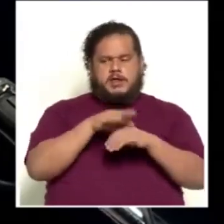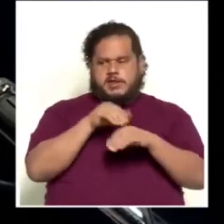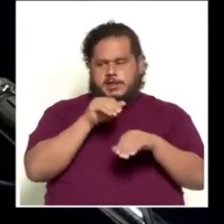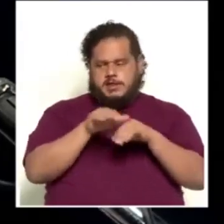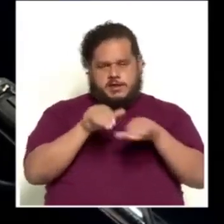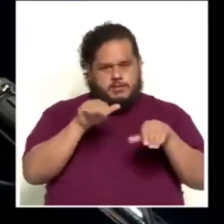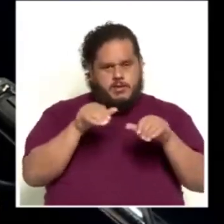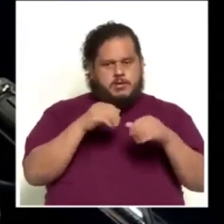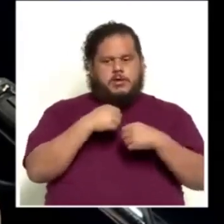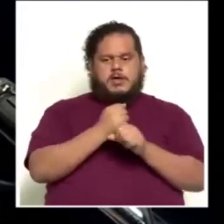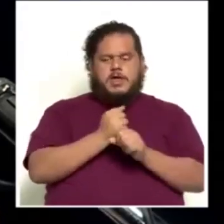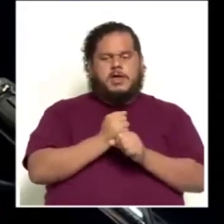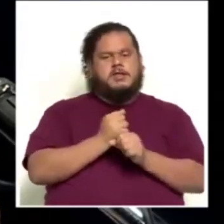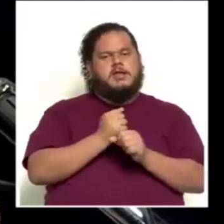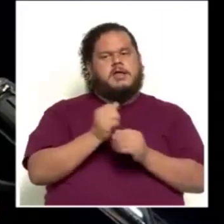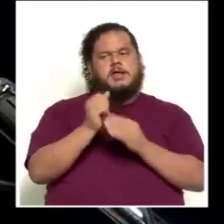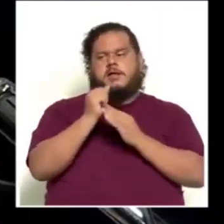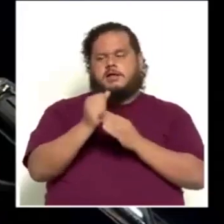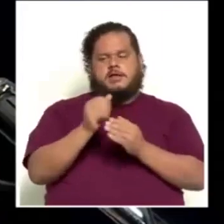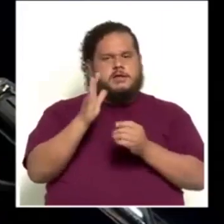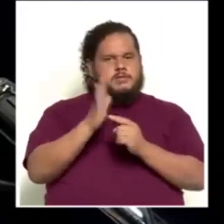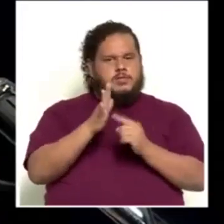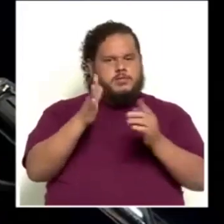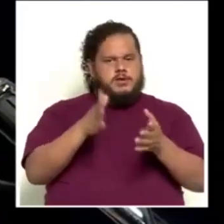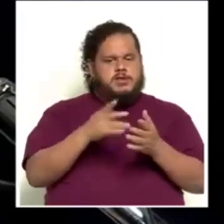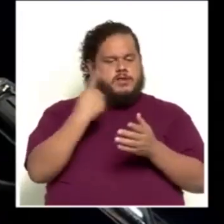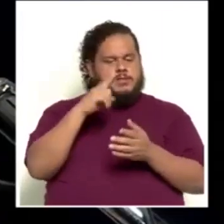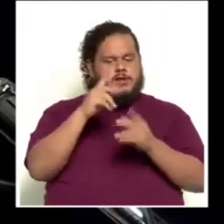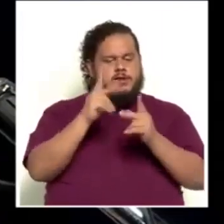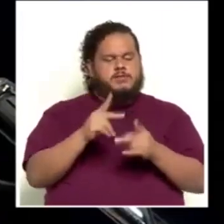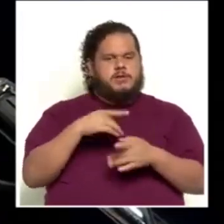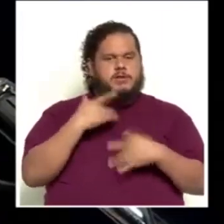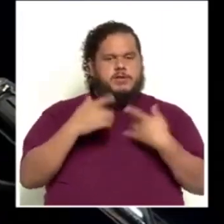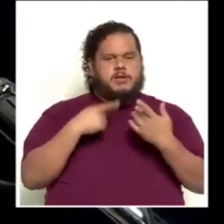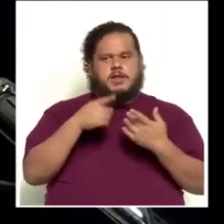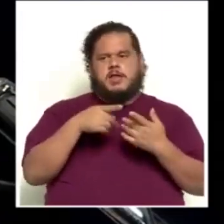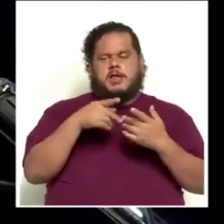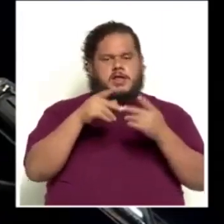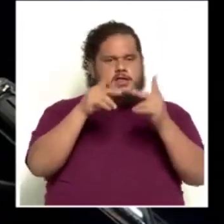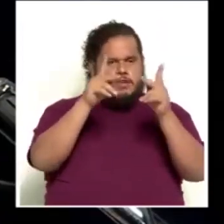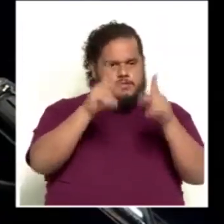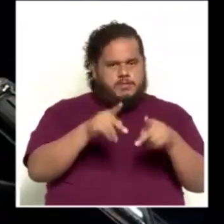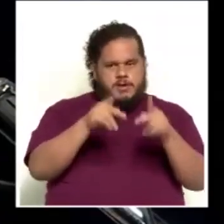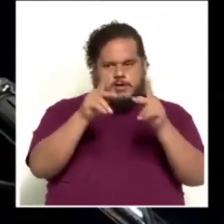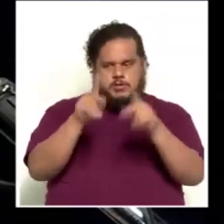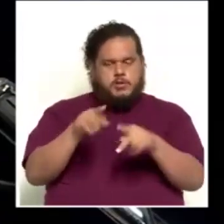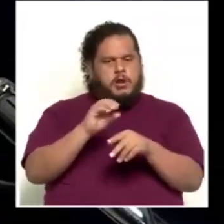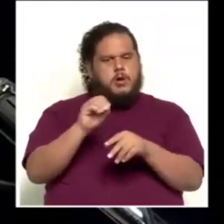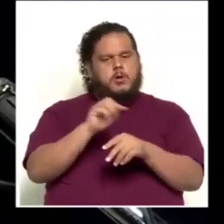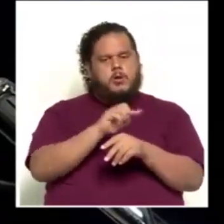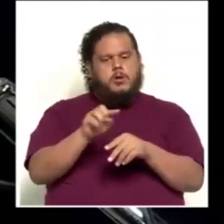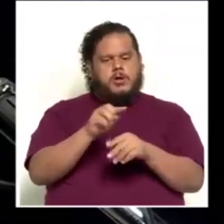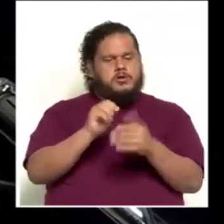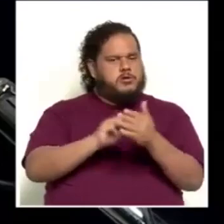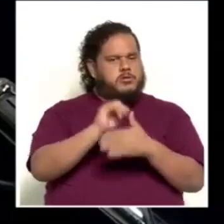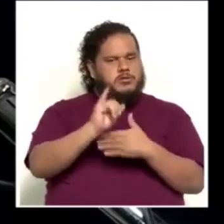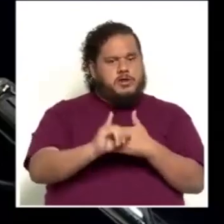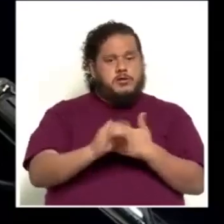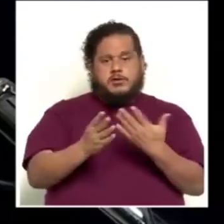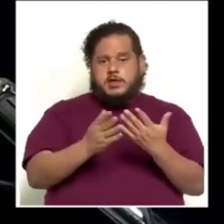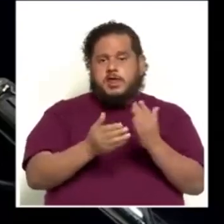valga la redundancia, en virtud de que la gente siente que ese personaje o esos personajes y esos proyectos